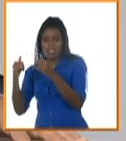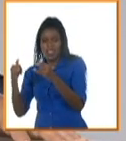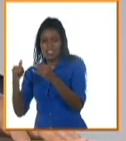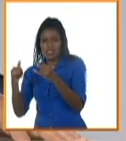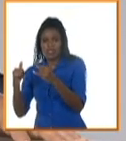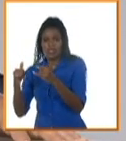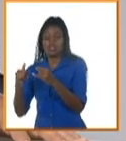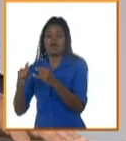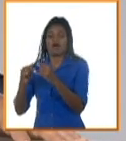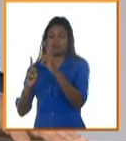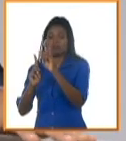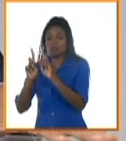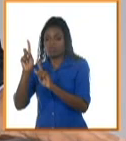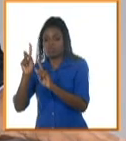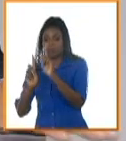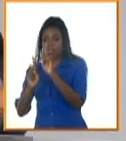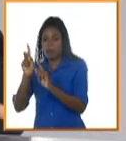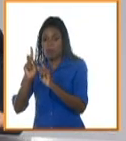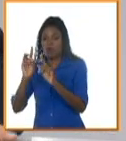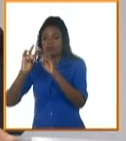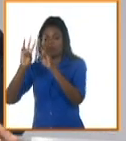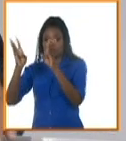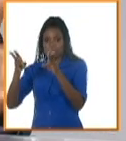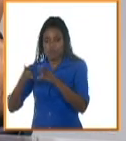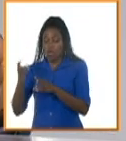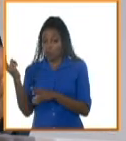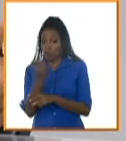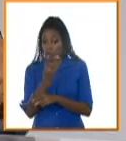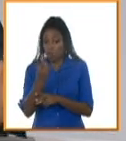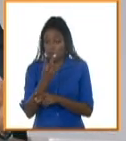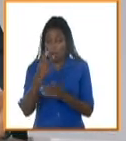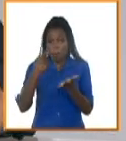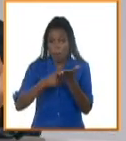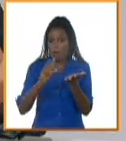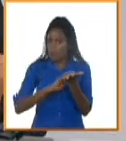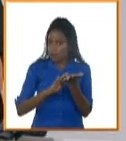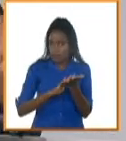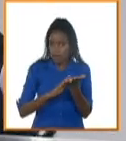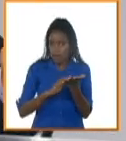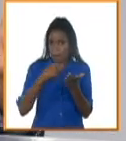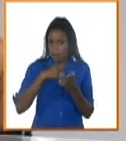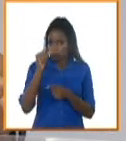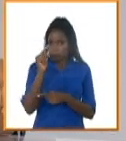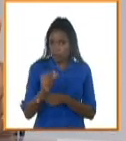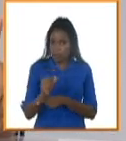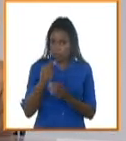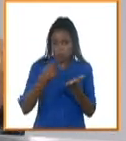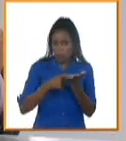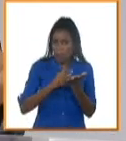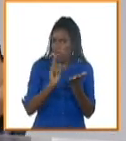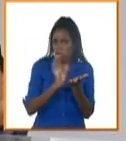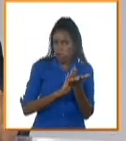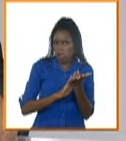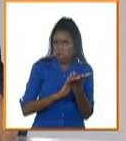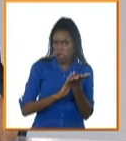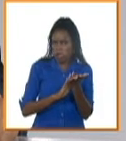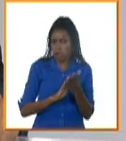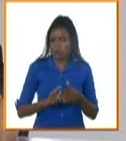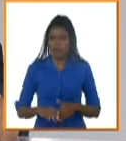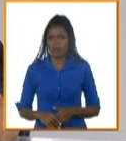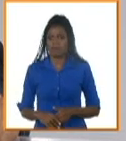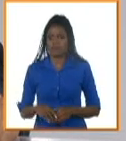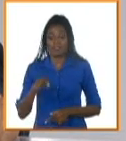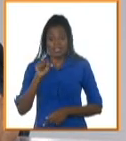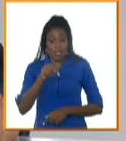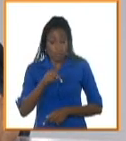servicio de de internet ambos servicios son libres de costos adicionales para el cliente no se cobra estos accesos eso también